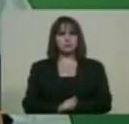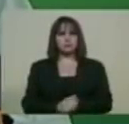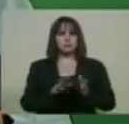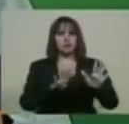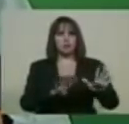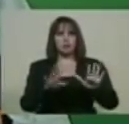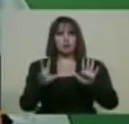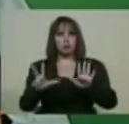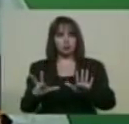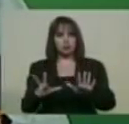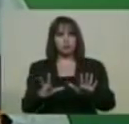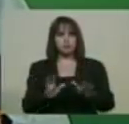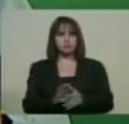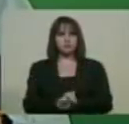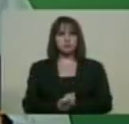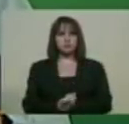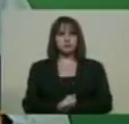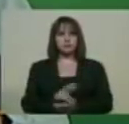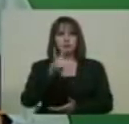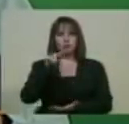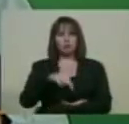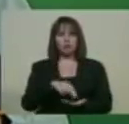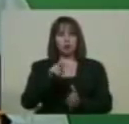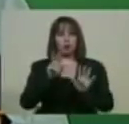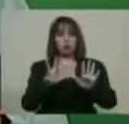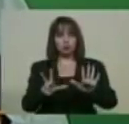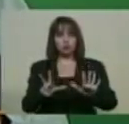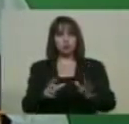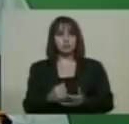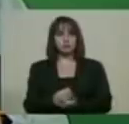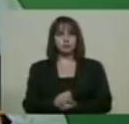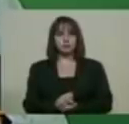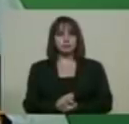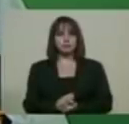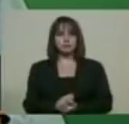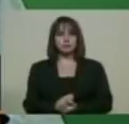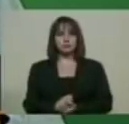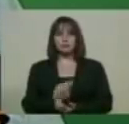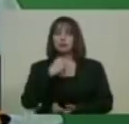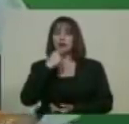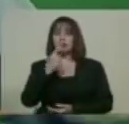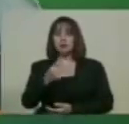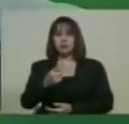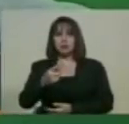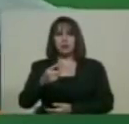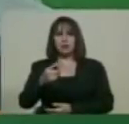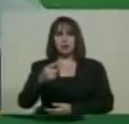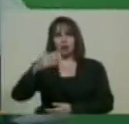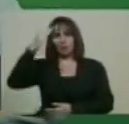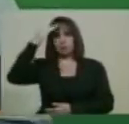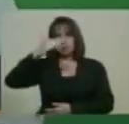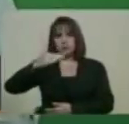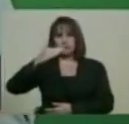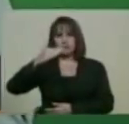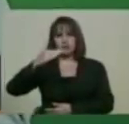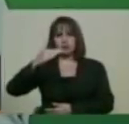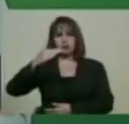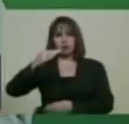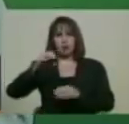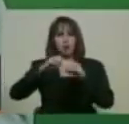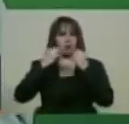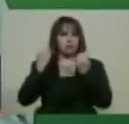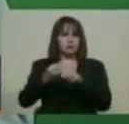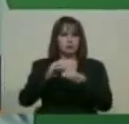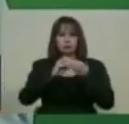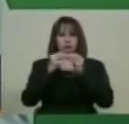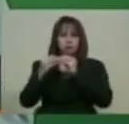98 y 2008. Le dije al comandante estratégico operacional, Remigio